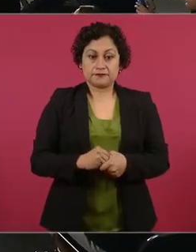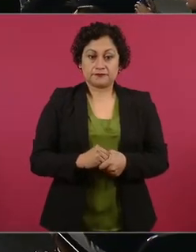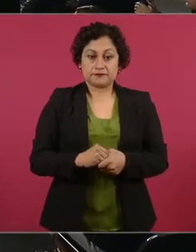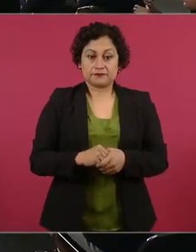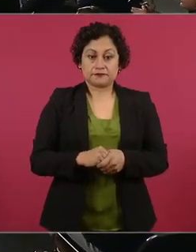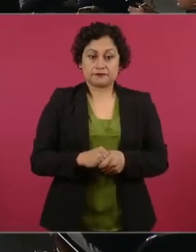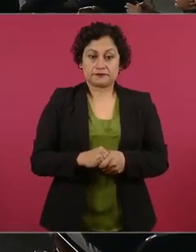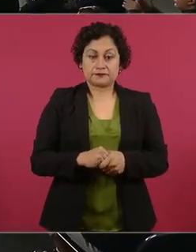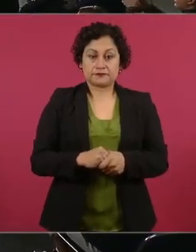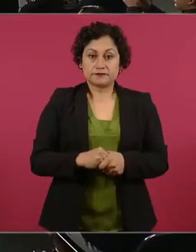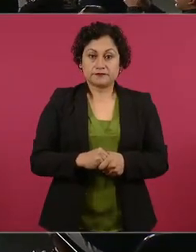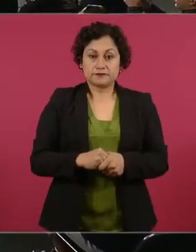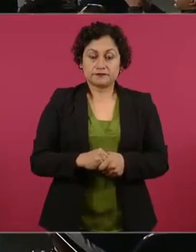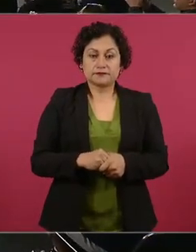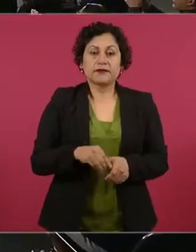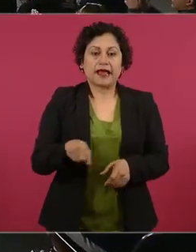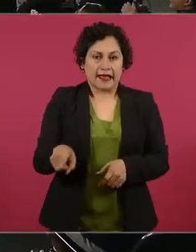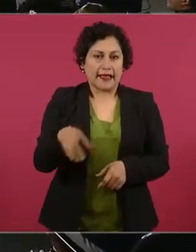Ahí está.